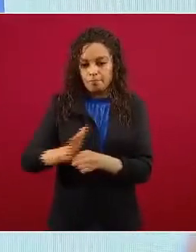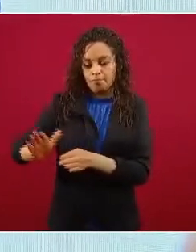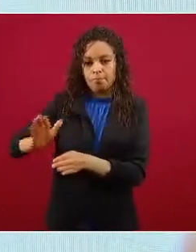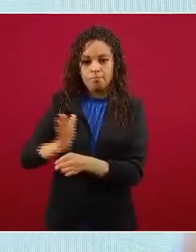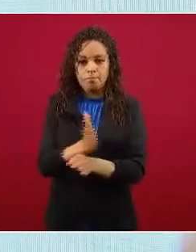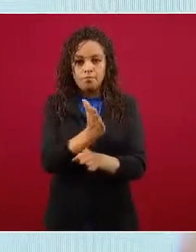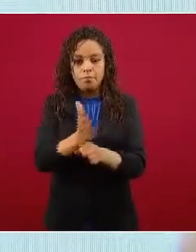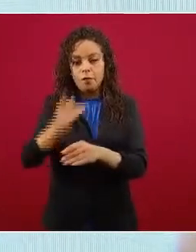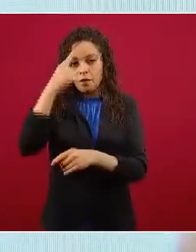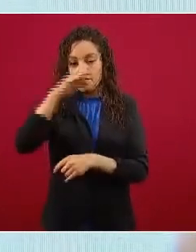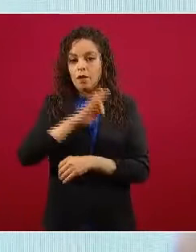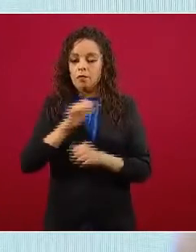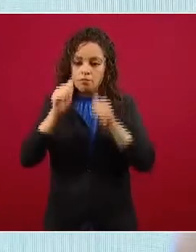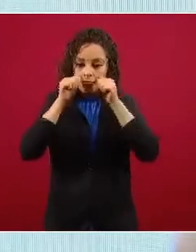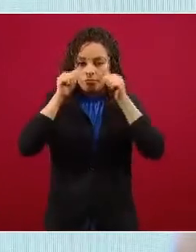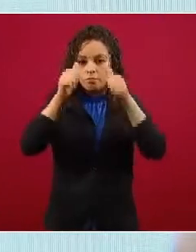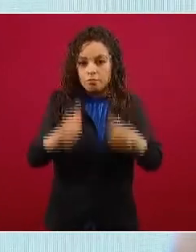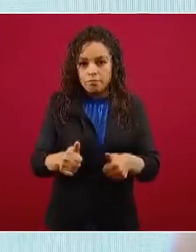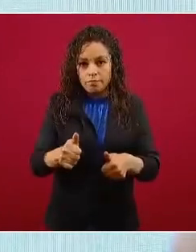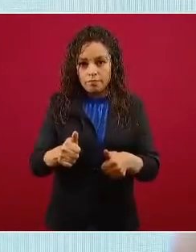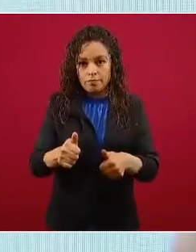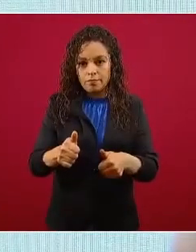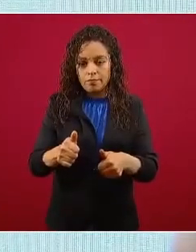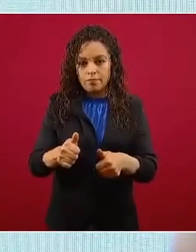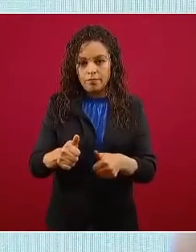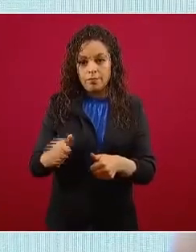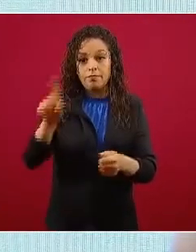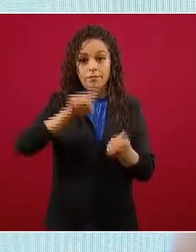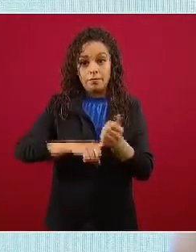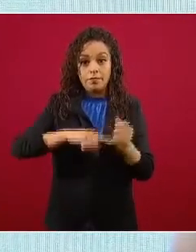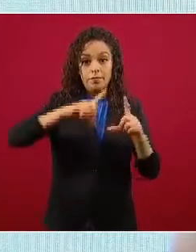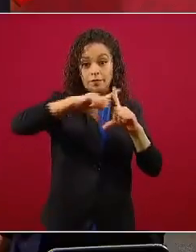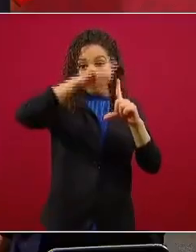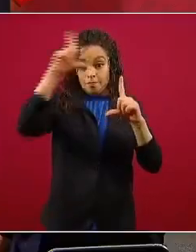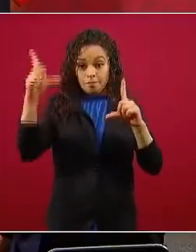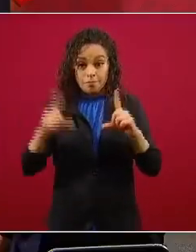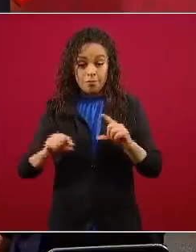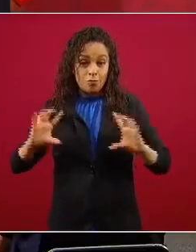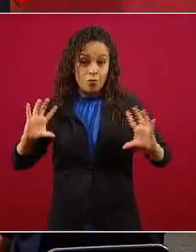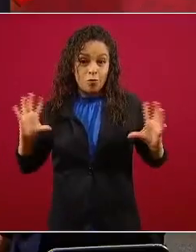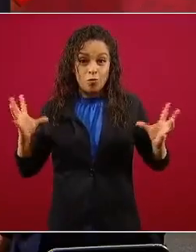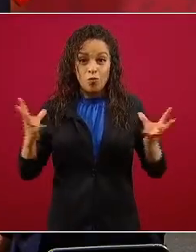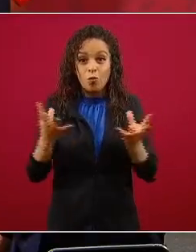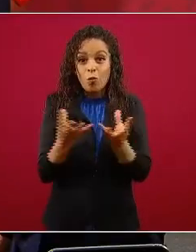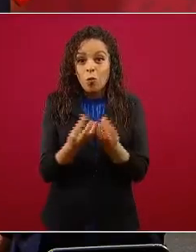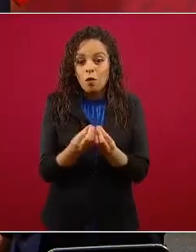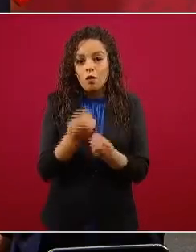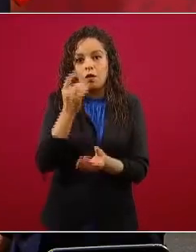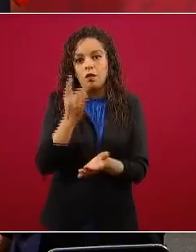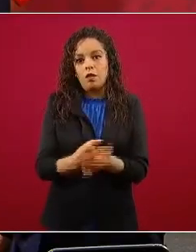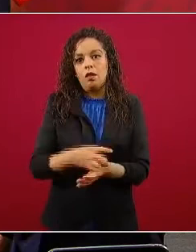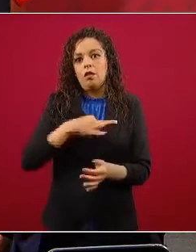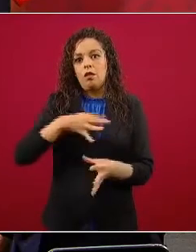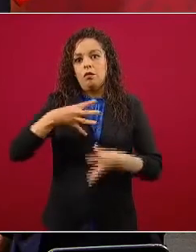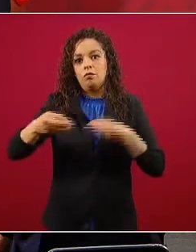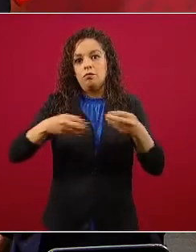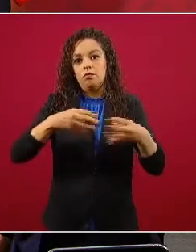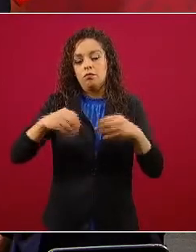cada región sin que el país sea un conjunto de toda una epidemia que nos